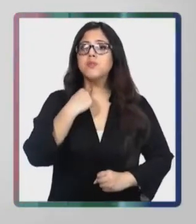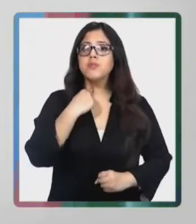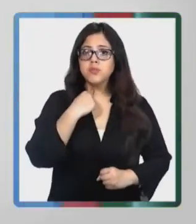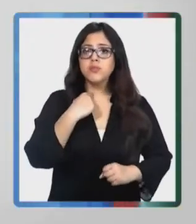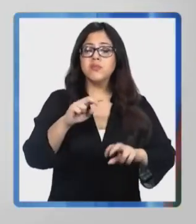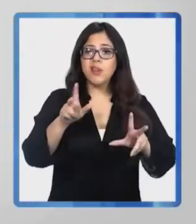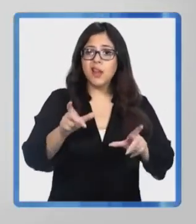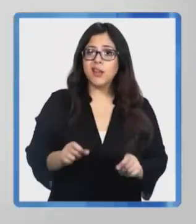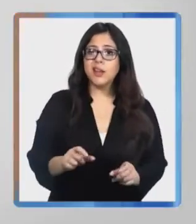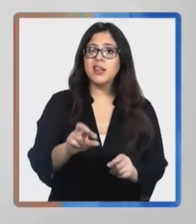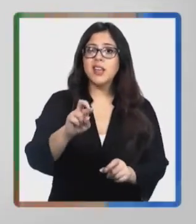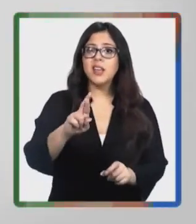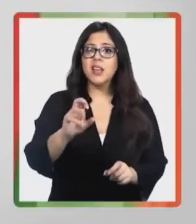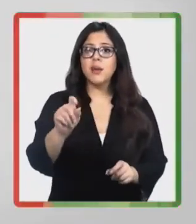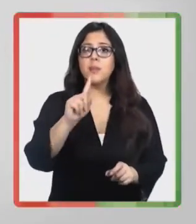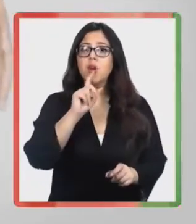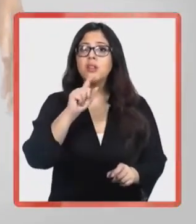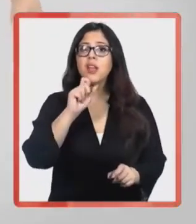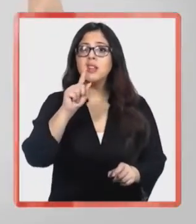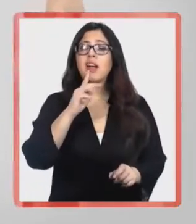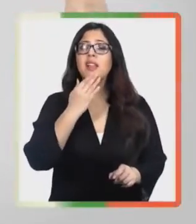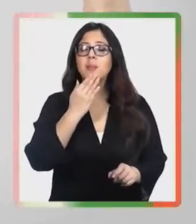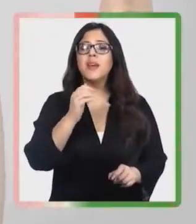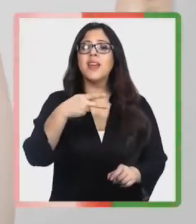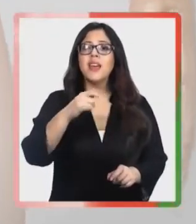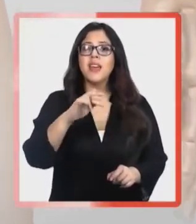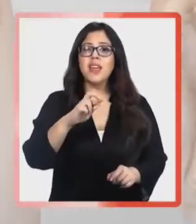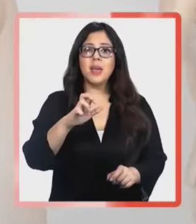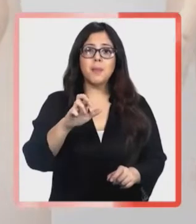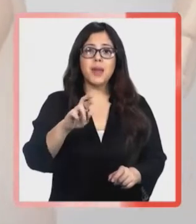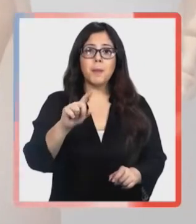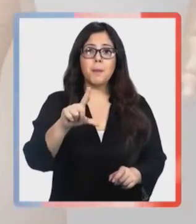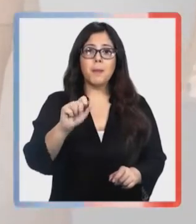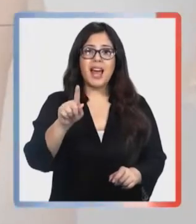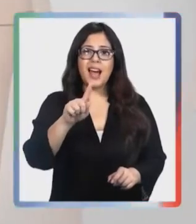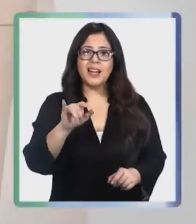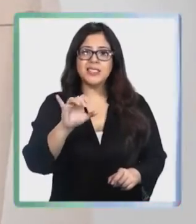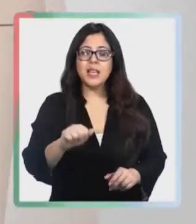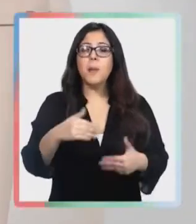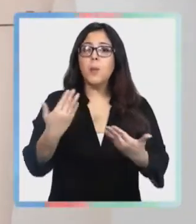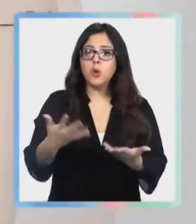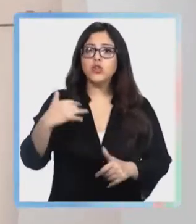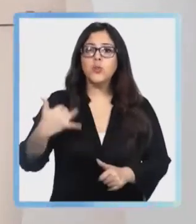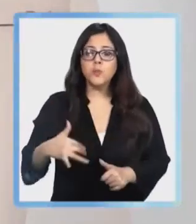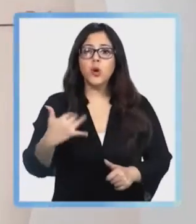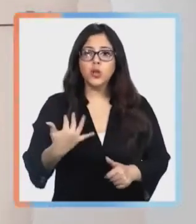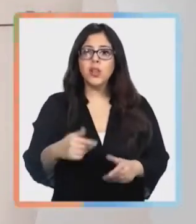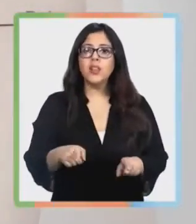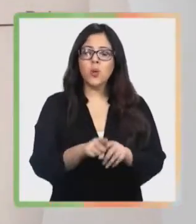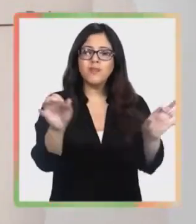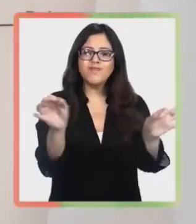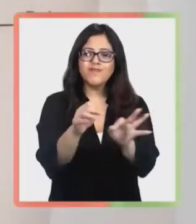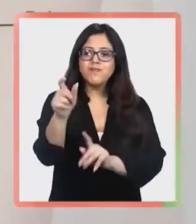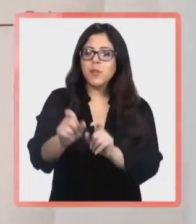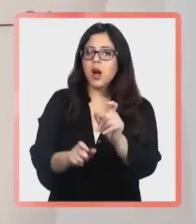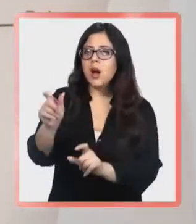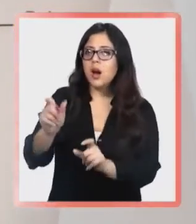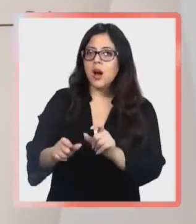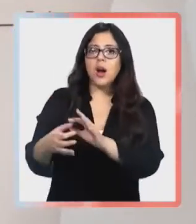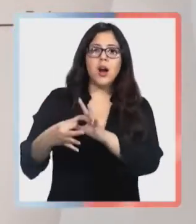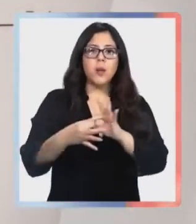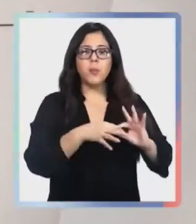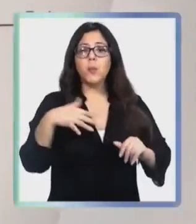afectarla son el cáncer de próstata y la hiperplasia prostática benigna por ello es muy importante sensibilizar a la población